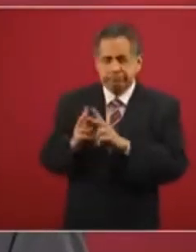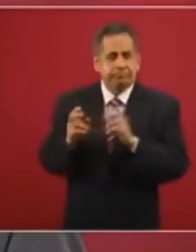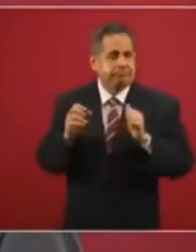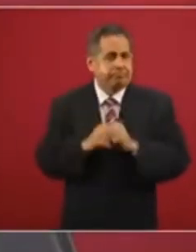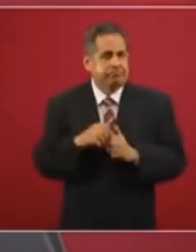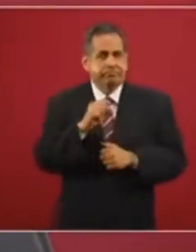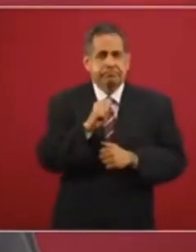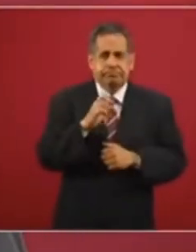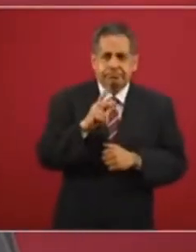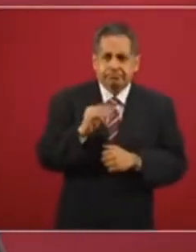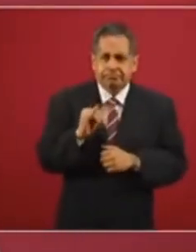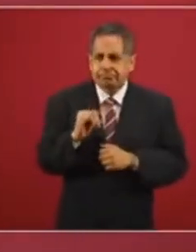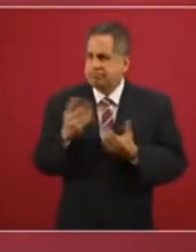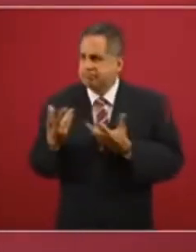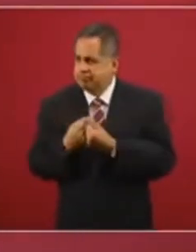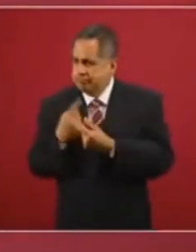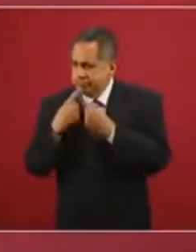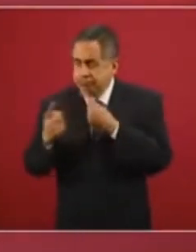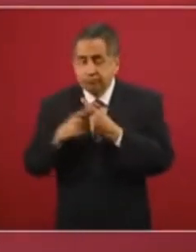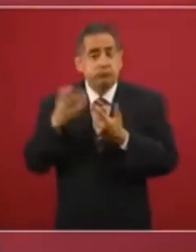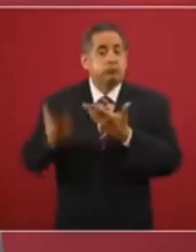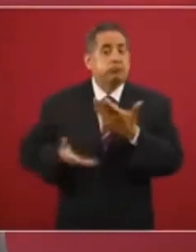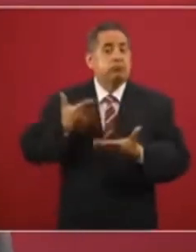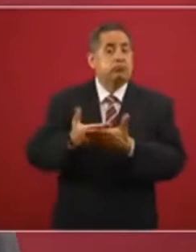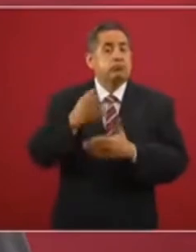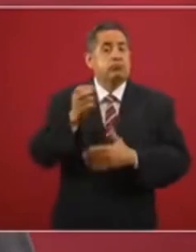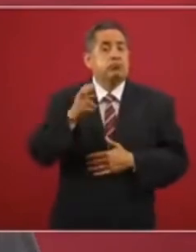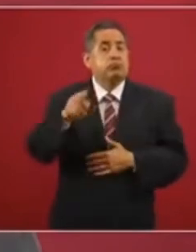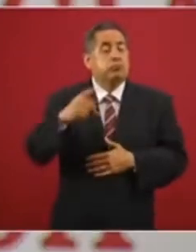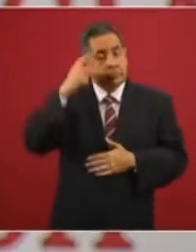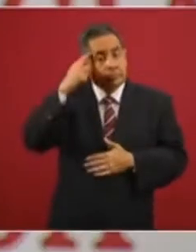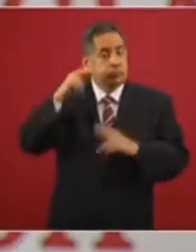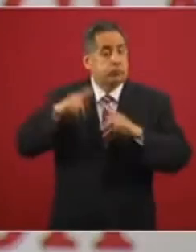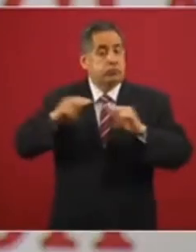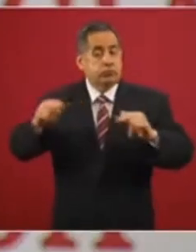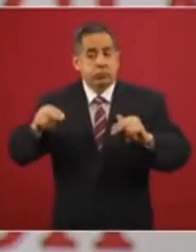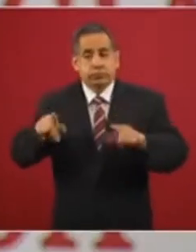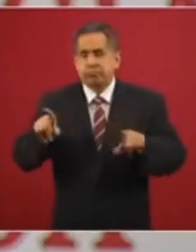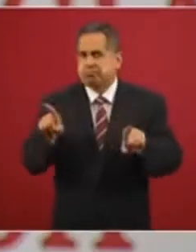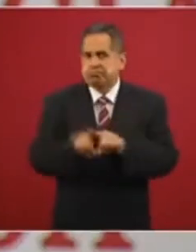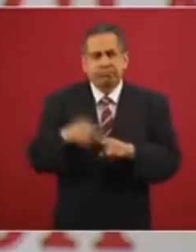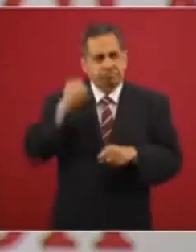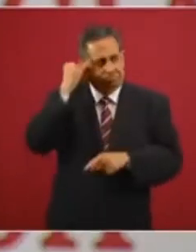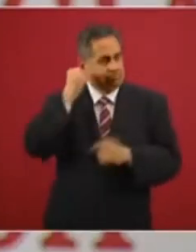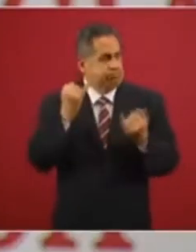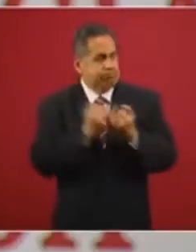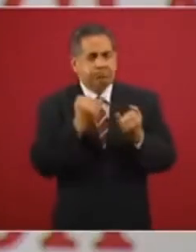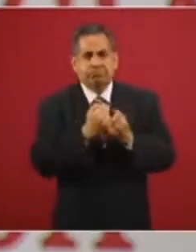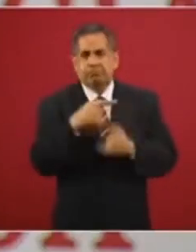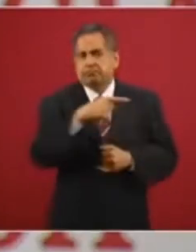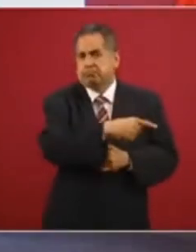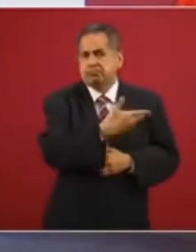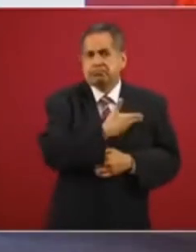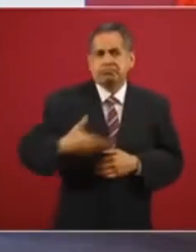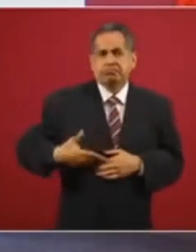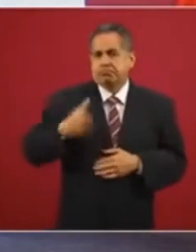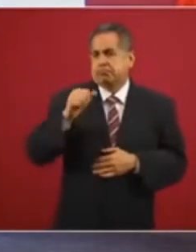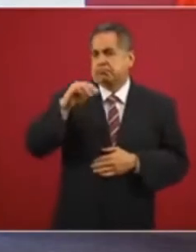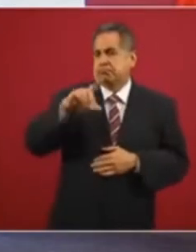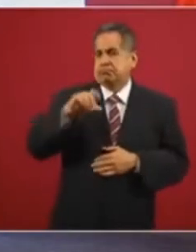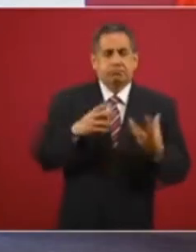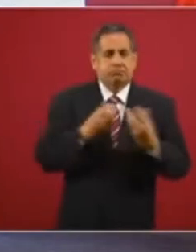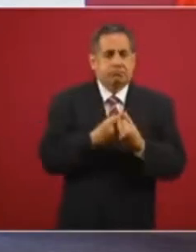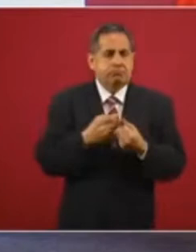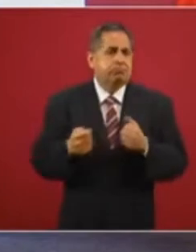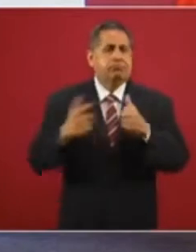de las propuestas comunes en la ONU, porque Noruega coincide con la postura que el presidente López Obrador ha promovido en el G20 y después